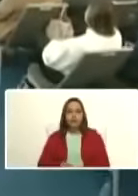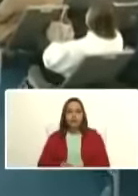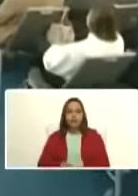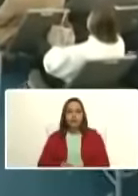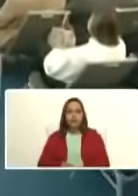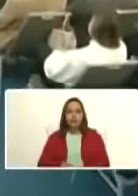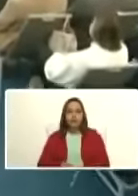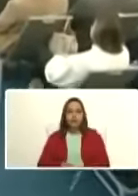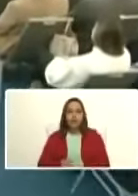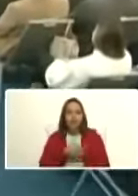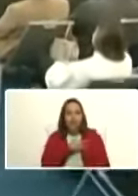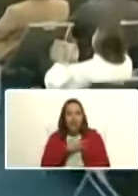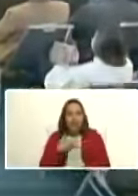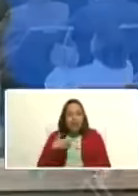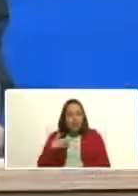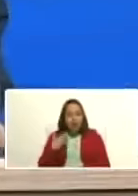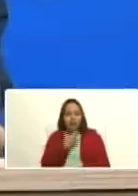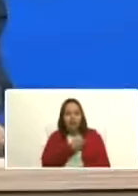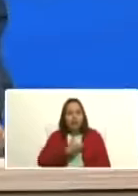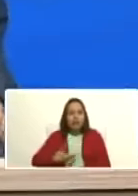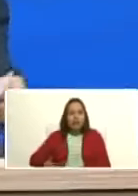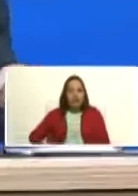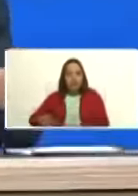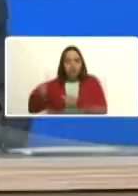estimados presidentes,